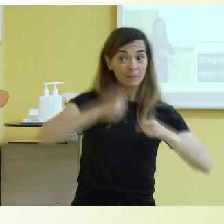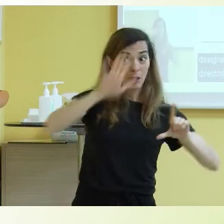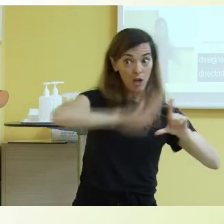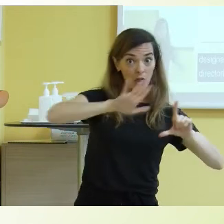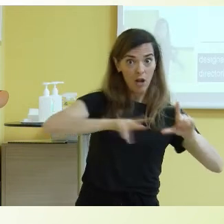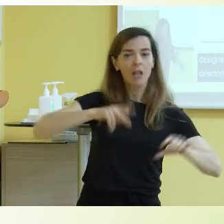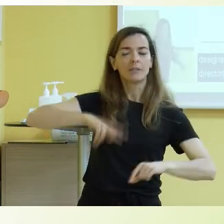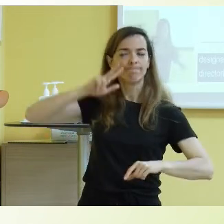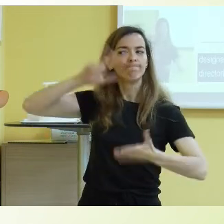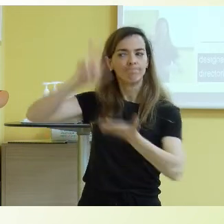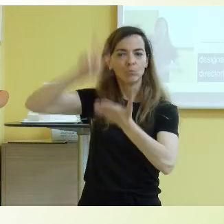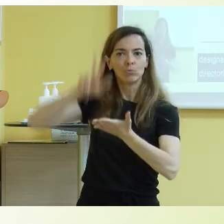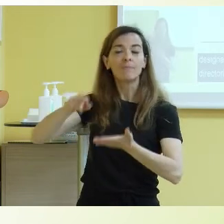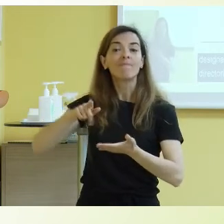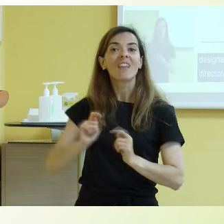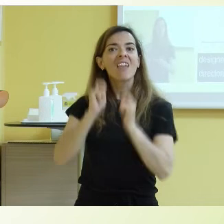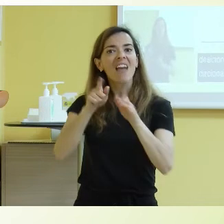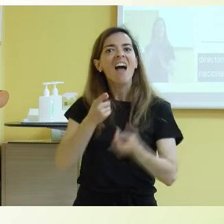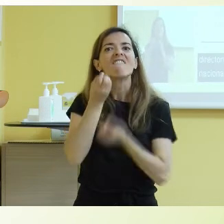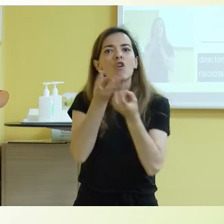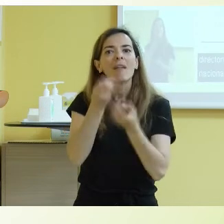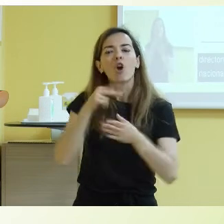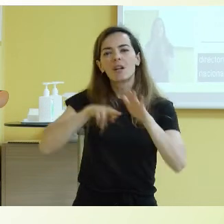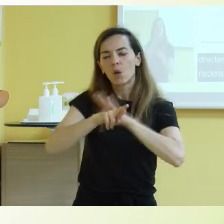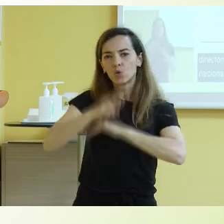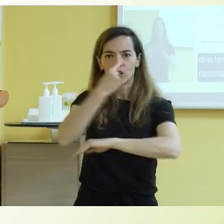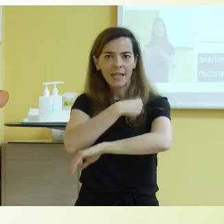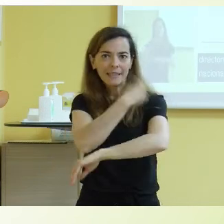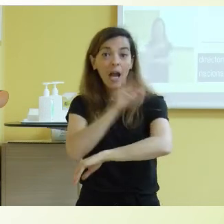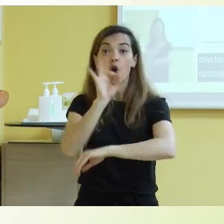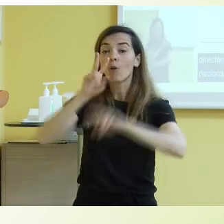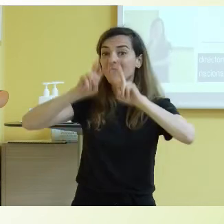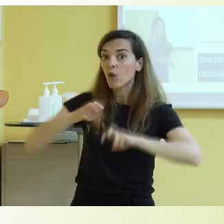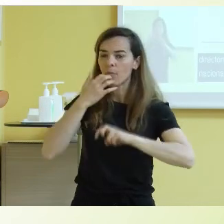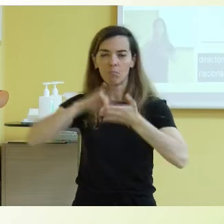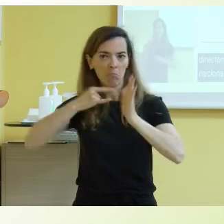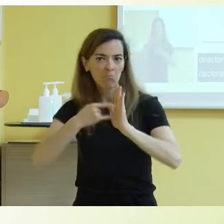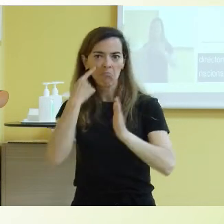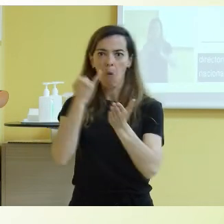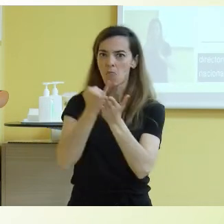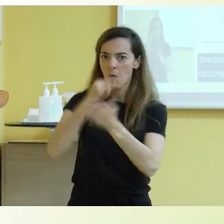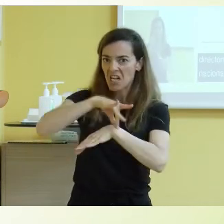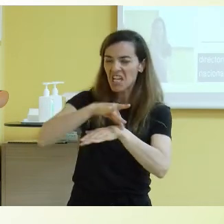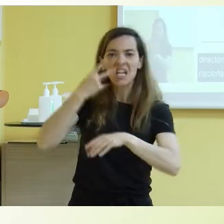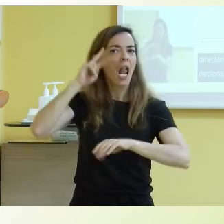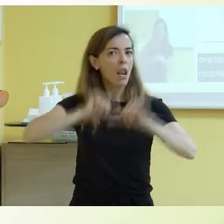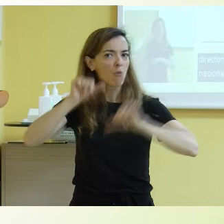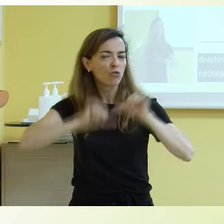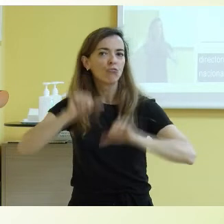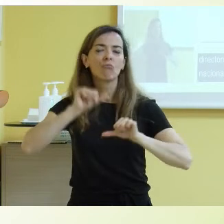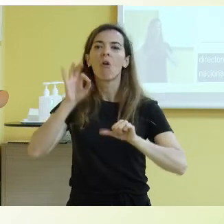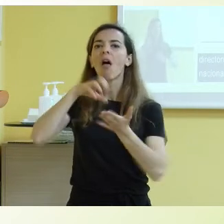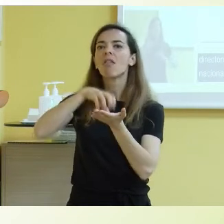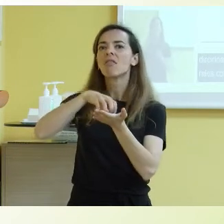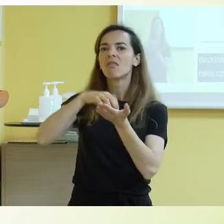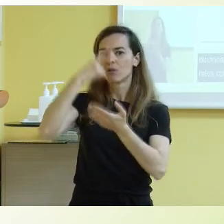y que ofrece información sobre recursos sanitarios o de investigación tales como proyectos, ensayos clínicos, laboratorios o